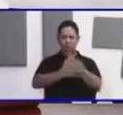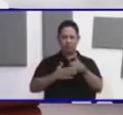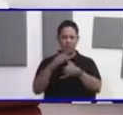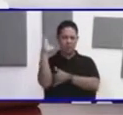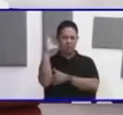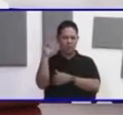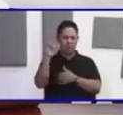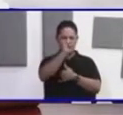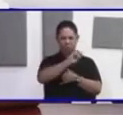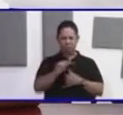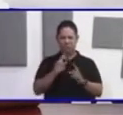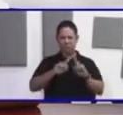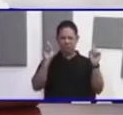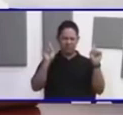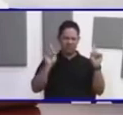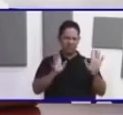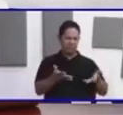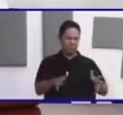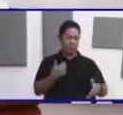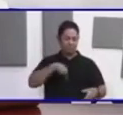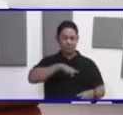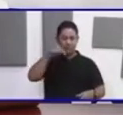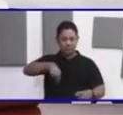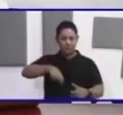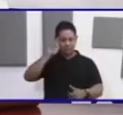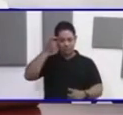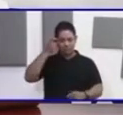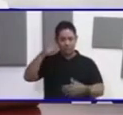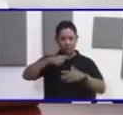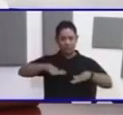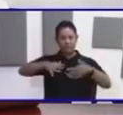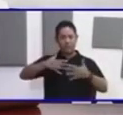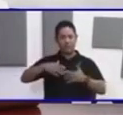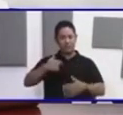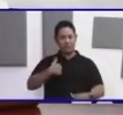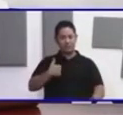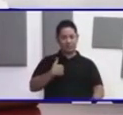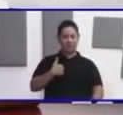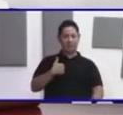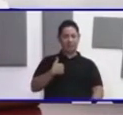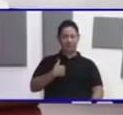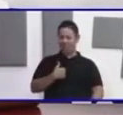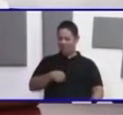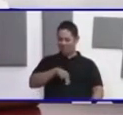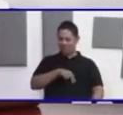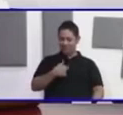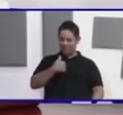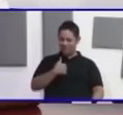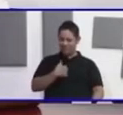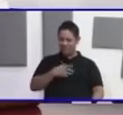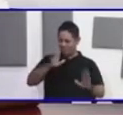país. Pero no, al gobernador de San Andrés le ha tocado, pues desde luego, tener una oposición que la